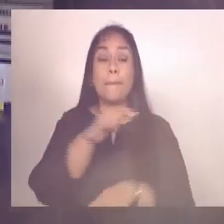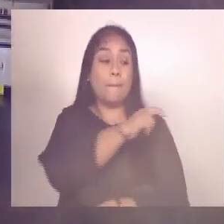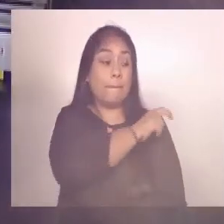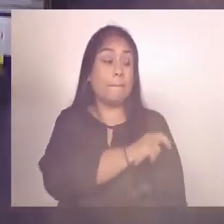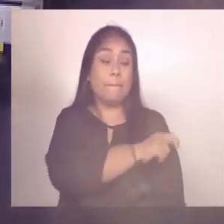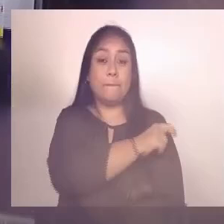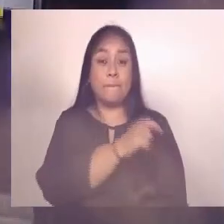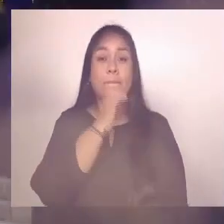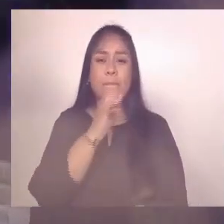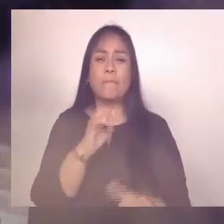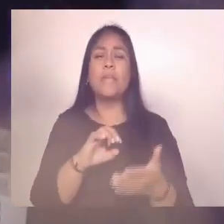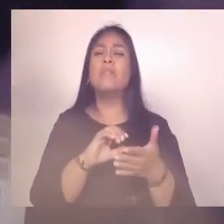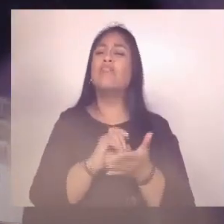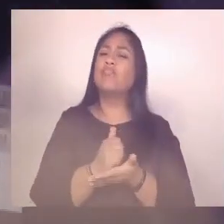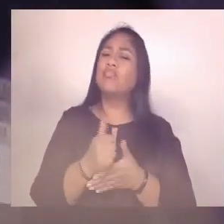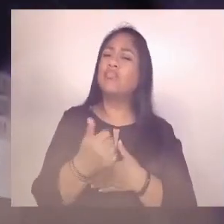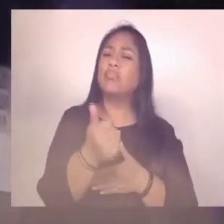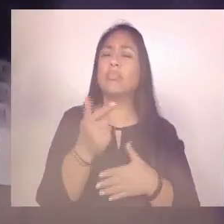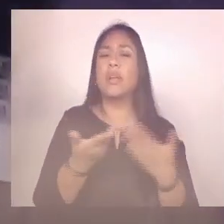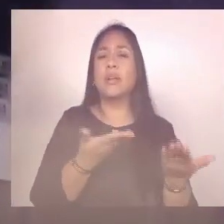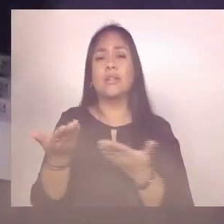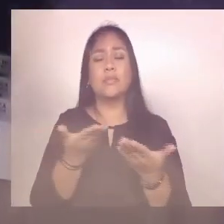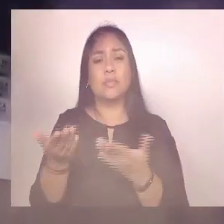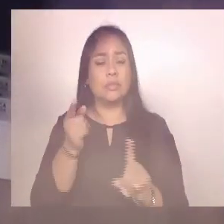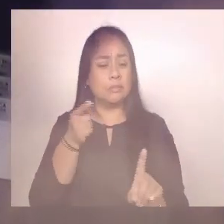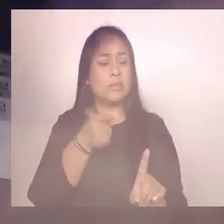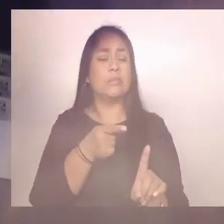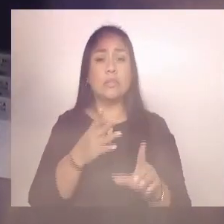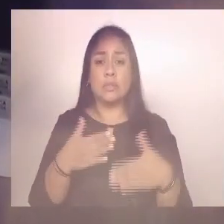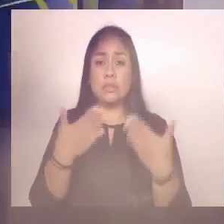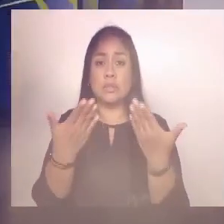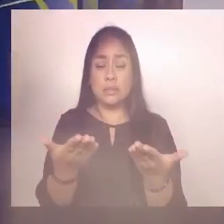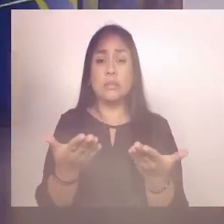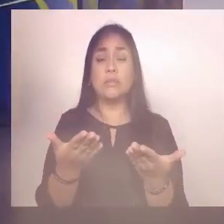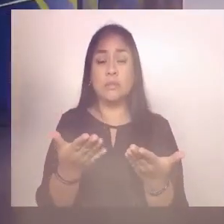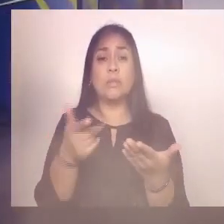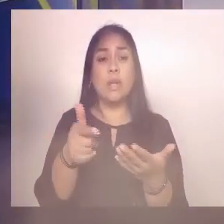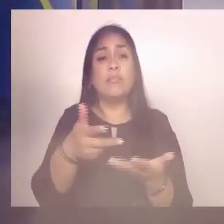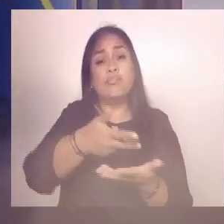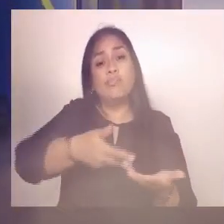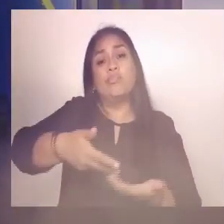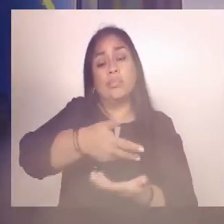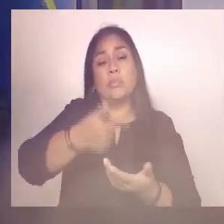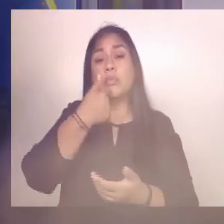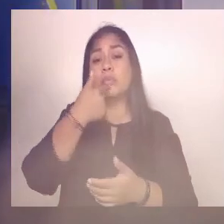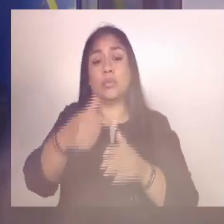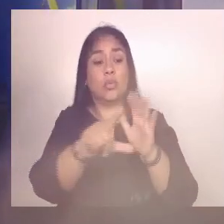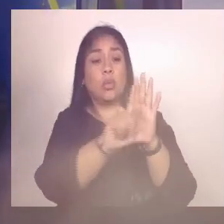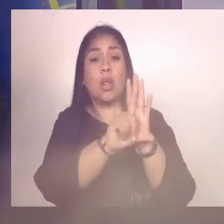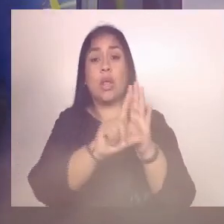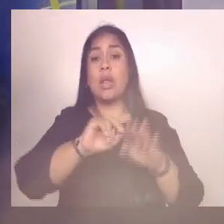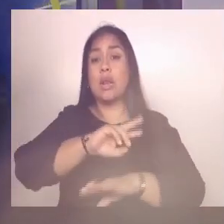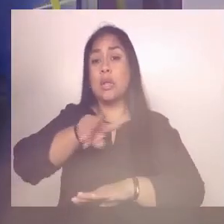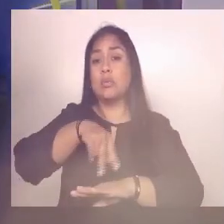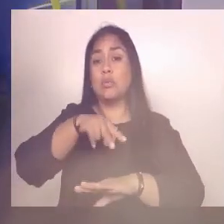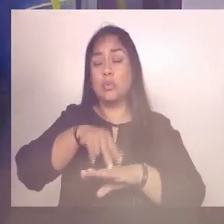constituye un avance en cuanto a la atención específica que debemos brindarles en armonía con la legislación nacional,